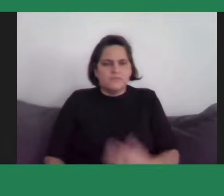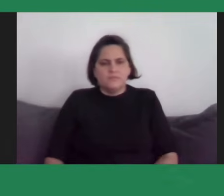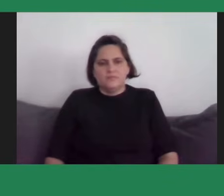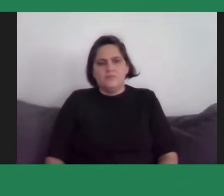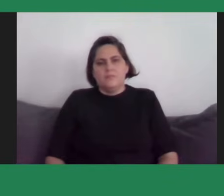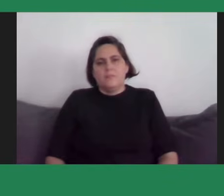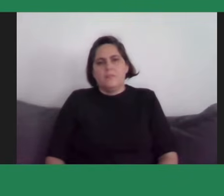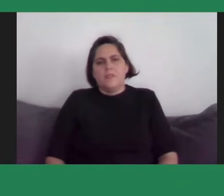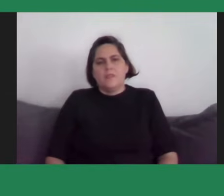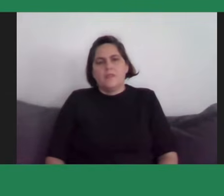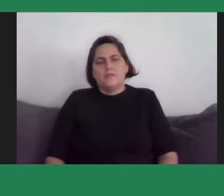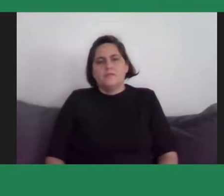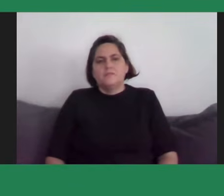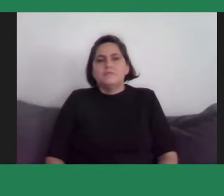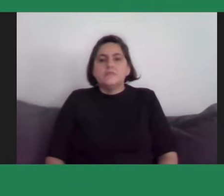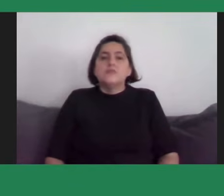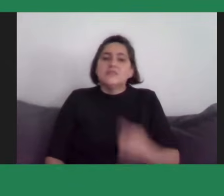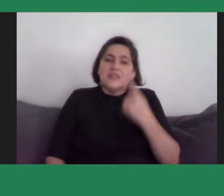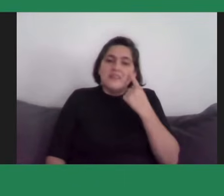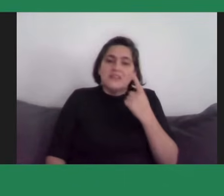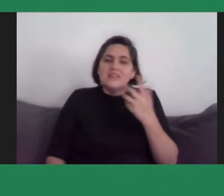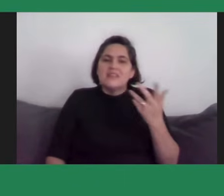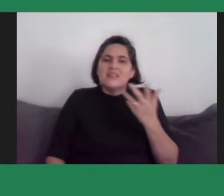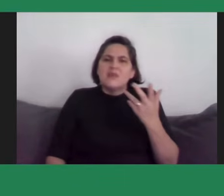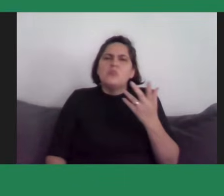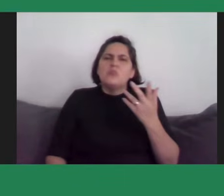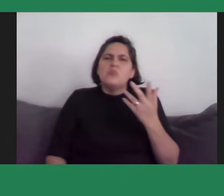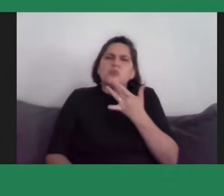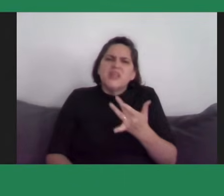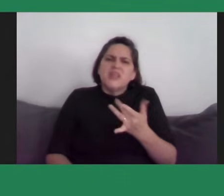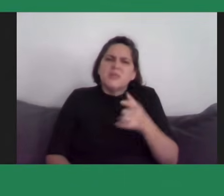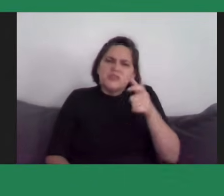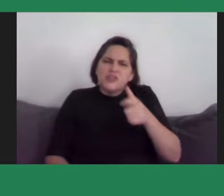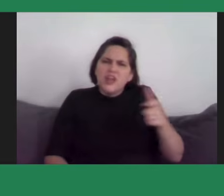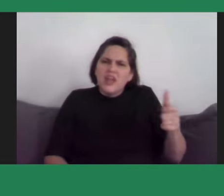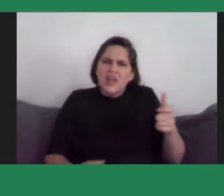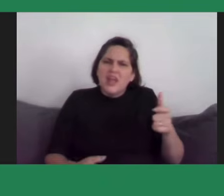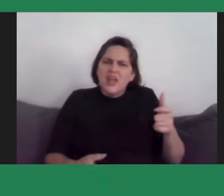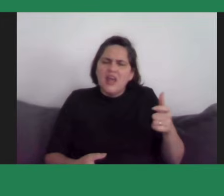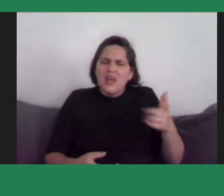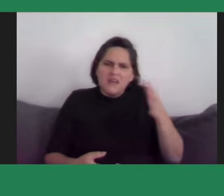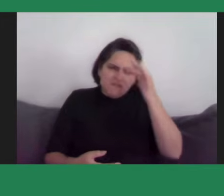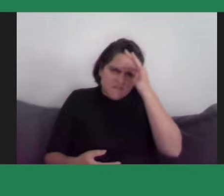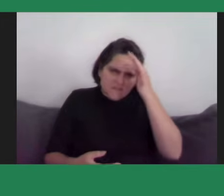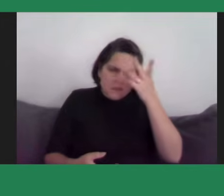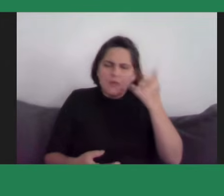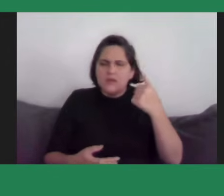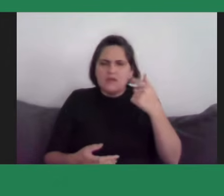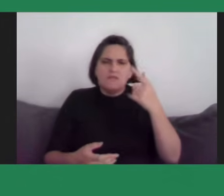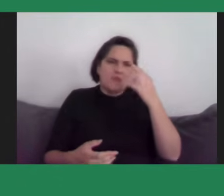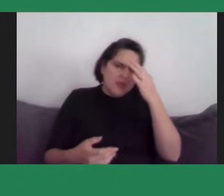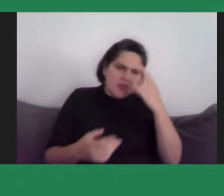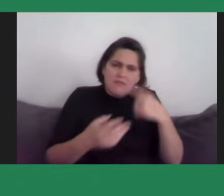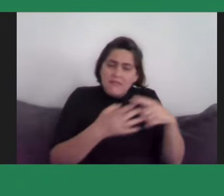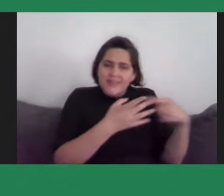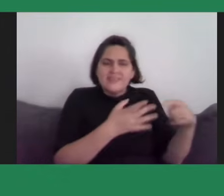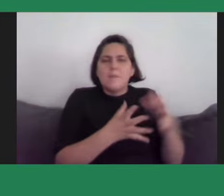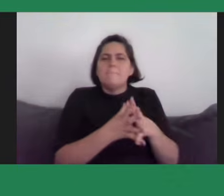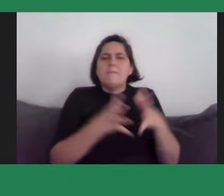etiología? La etiología es multifactorial, tiene muchos genes involucrados. Pero sabemos, por ejemplo, que